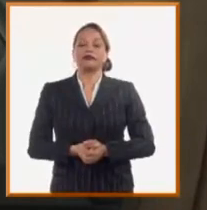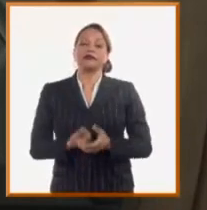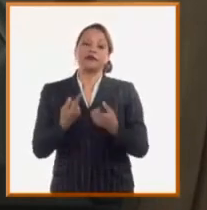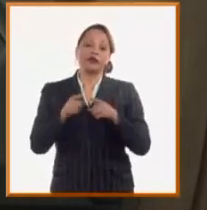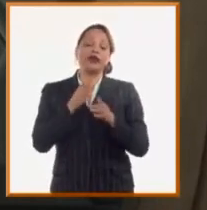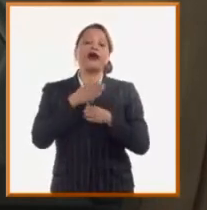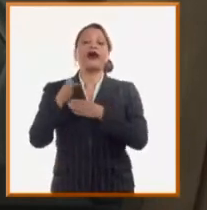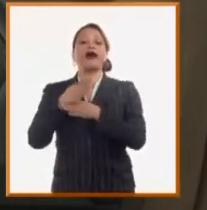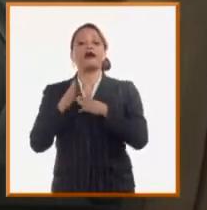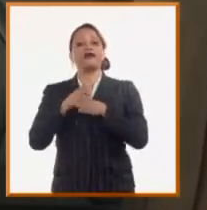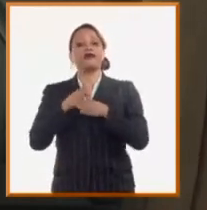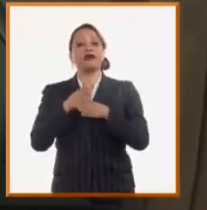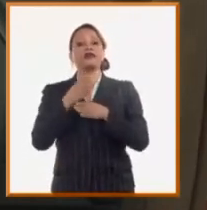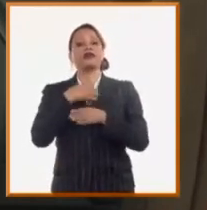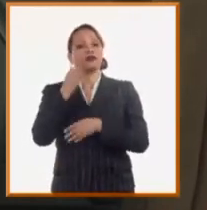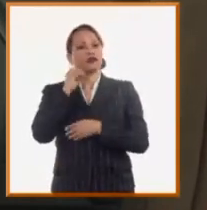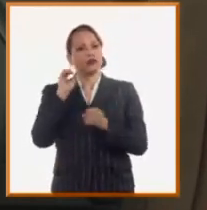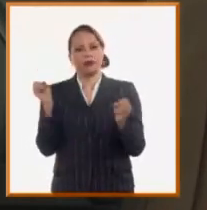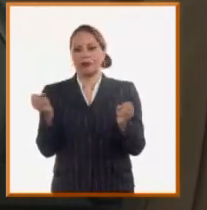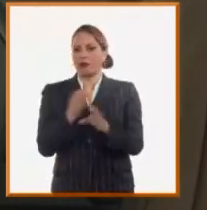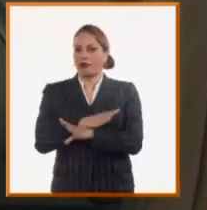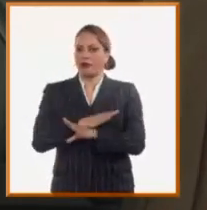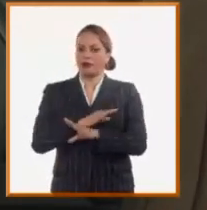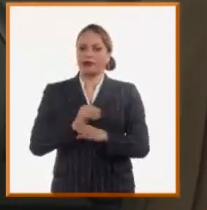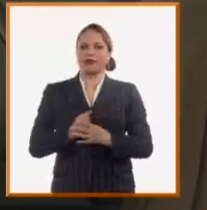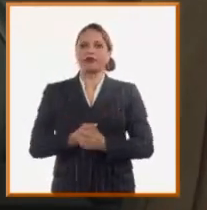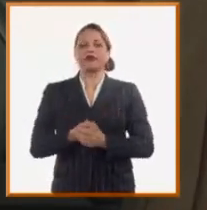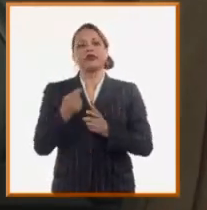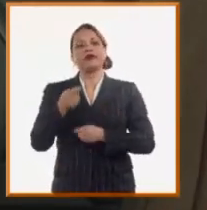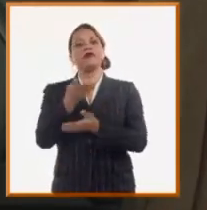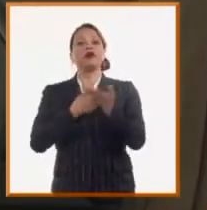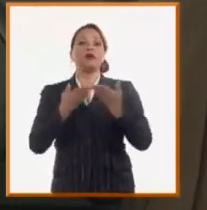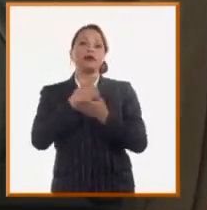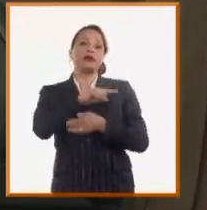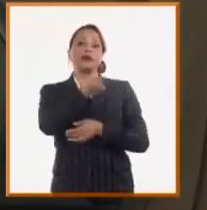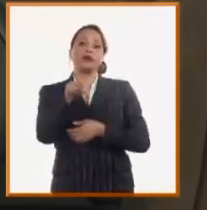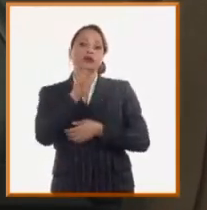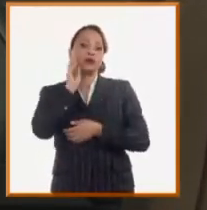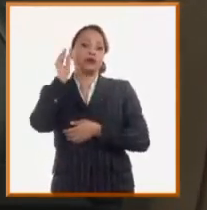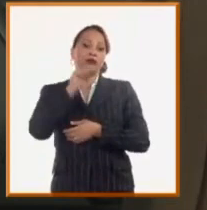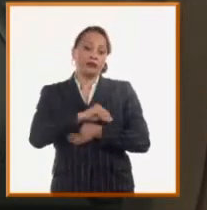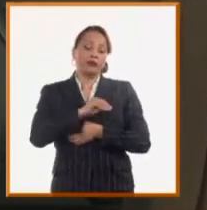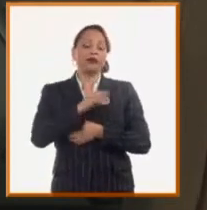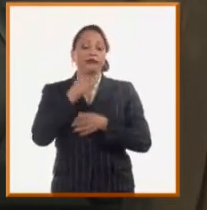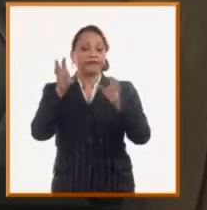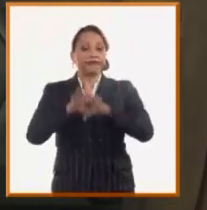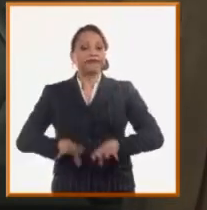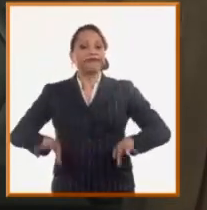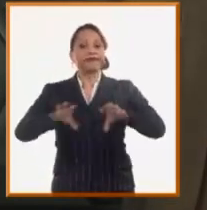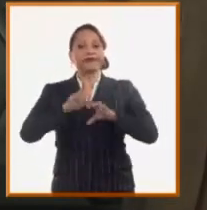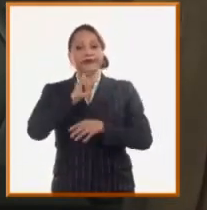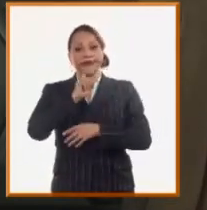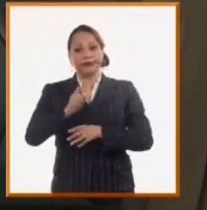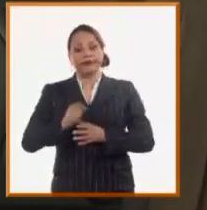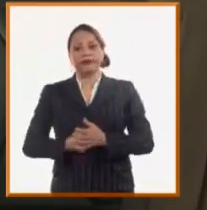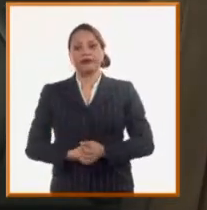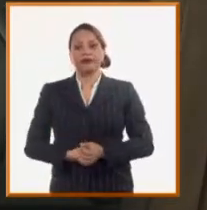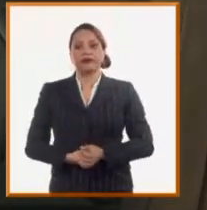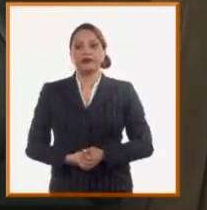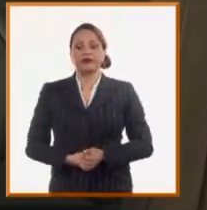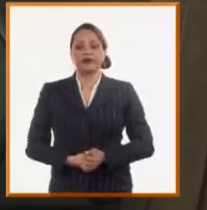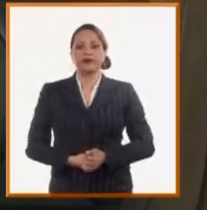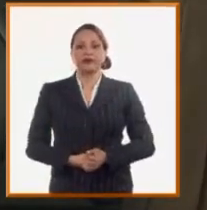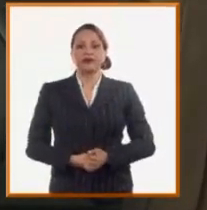cosa en la que estamos claros, que yo creo que tenemos que compartir, porque si no, no sabemos por dónde viene la